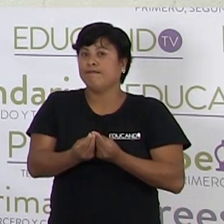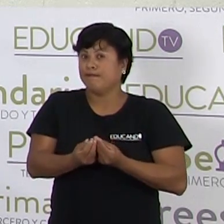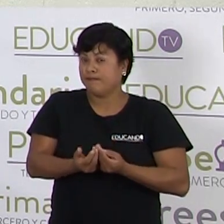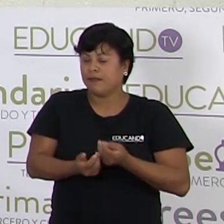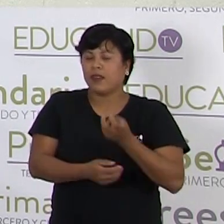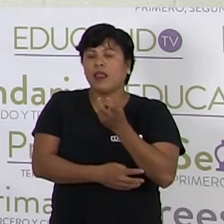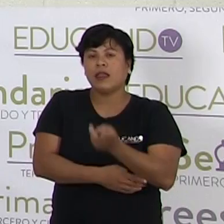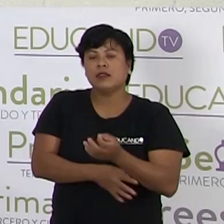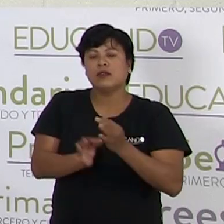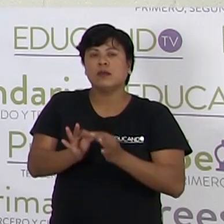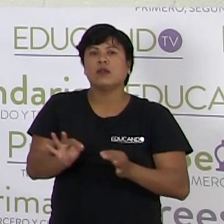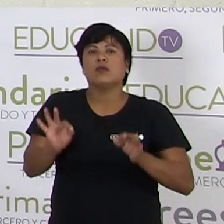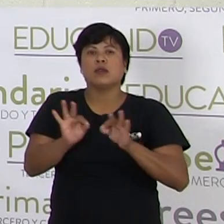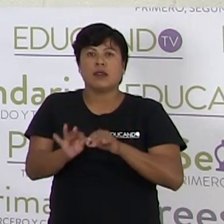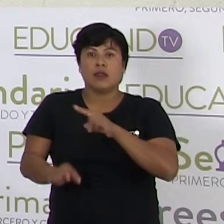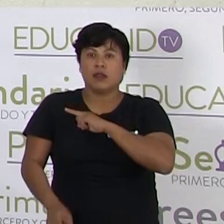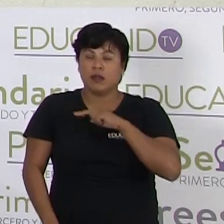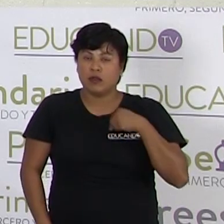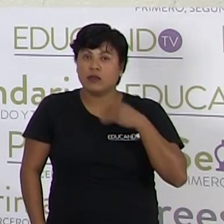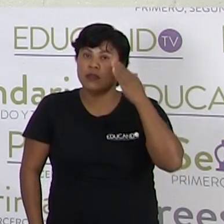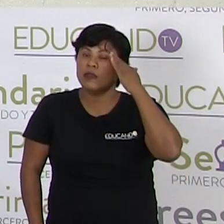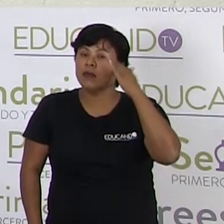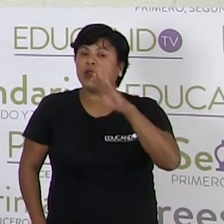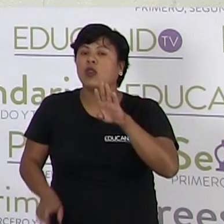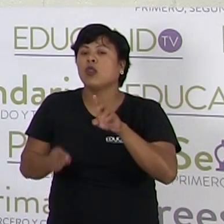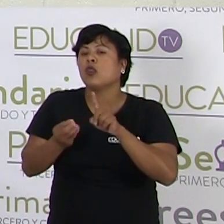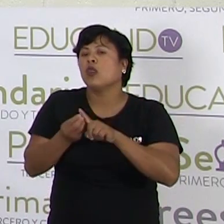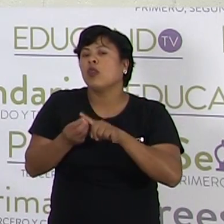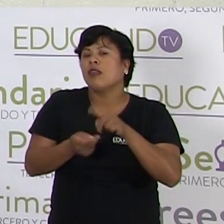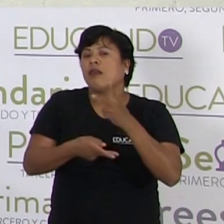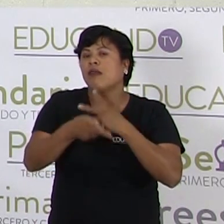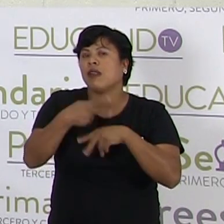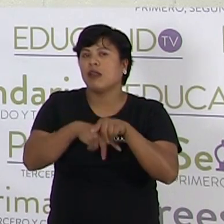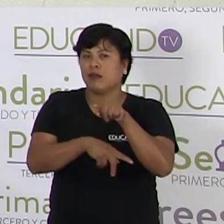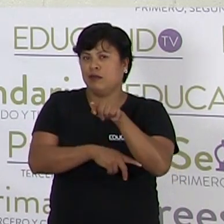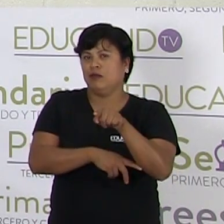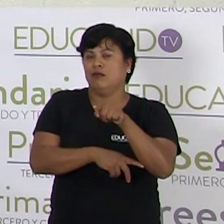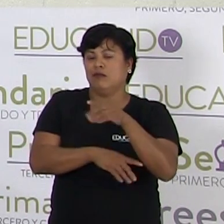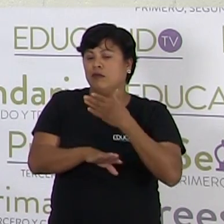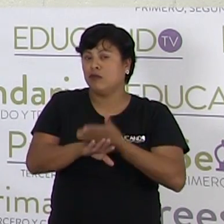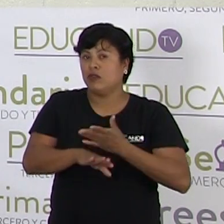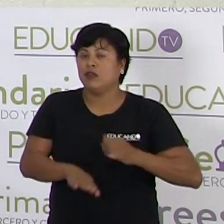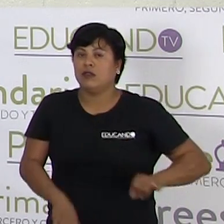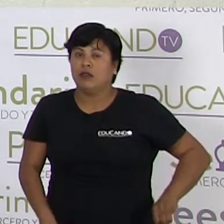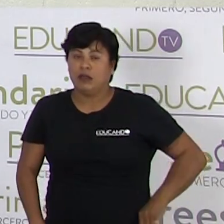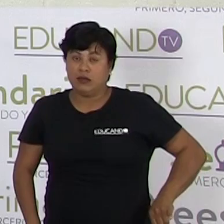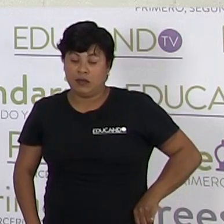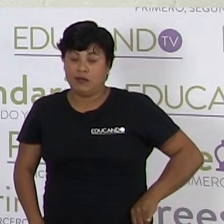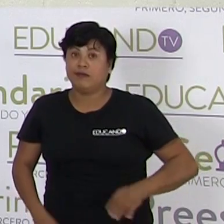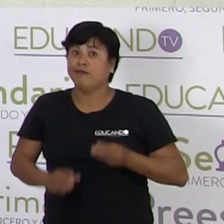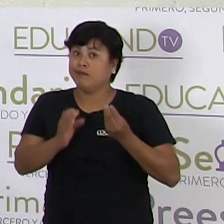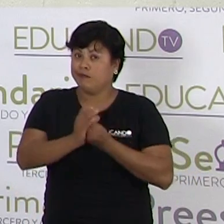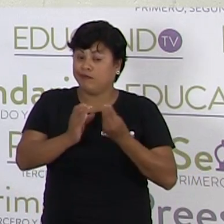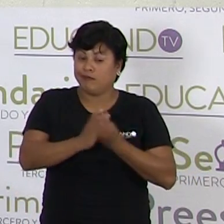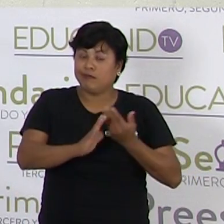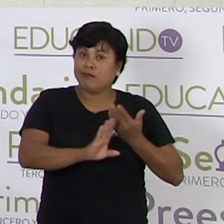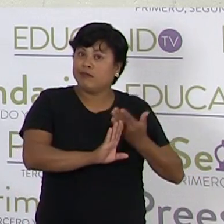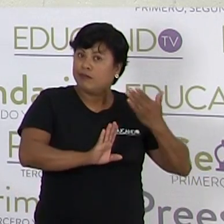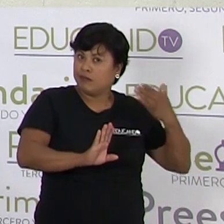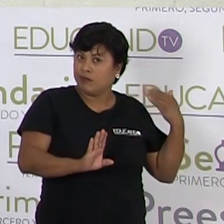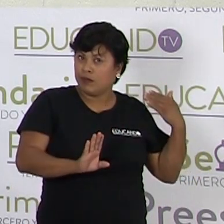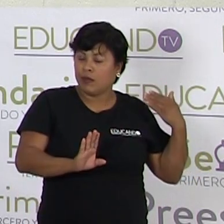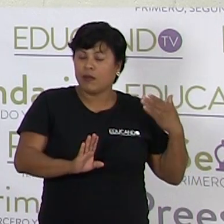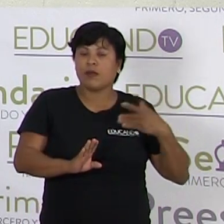Es muy importante saber de dónde venimos, es muy interesante. En sesiones anteriores